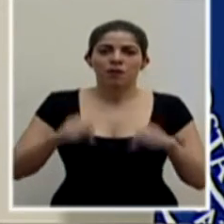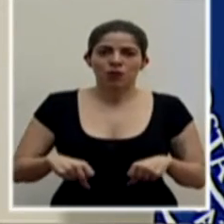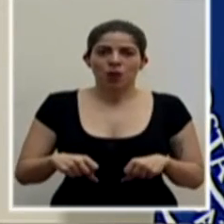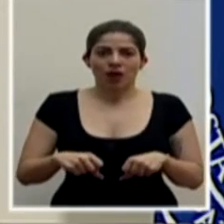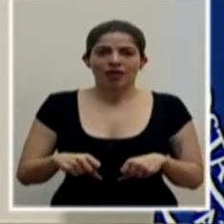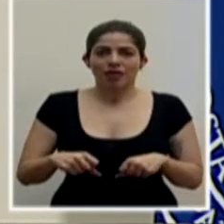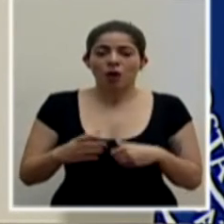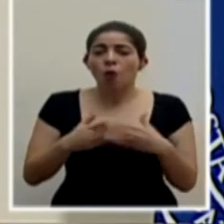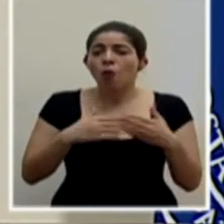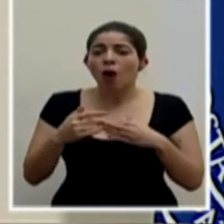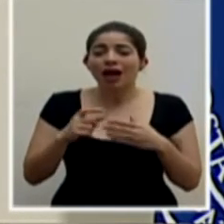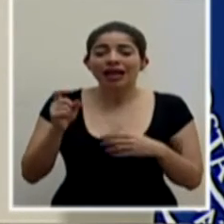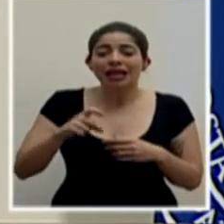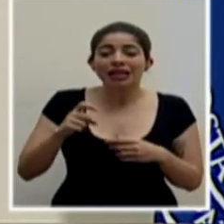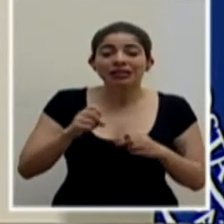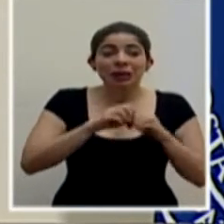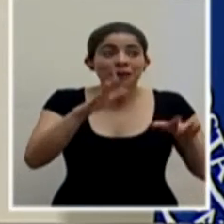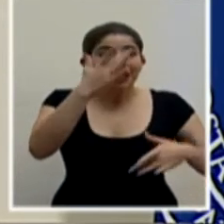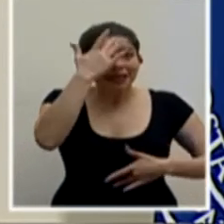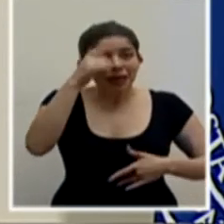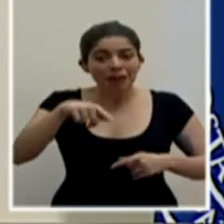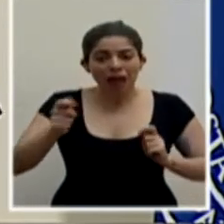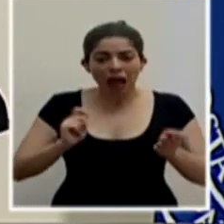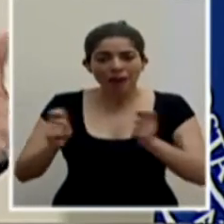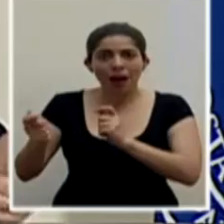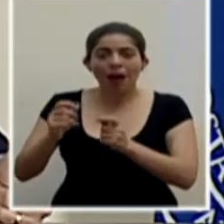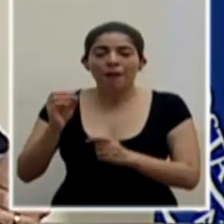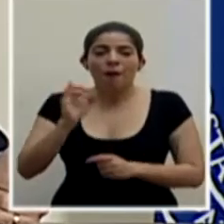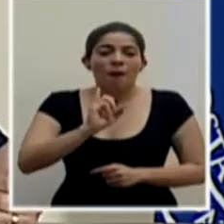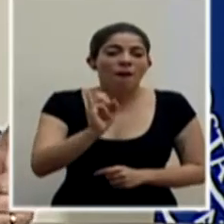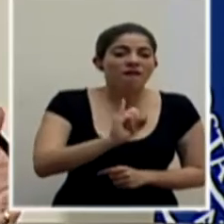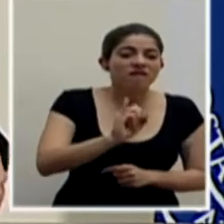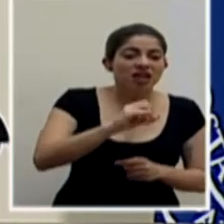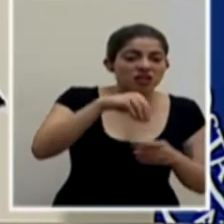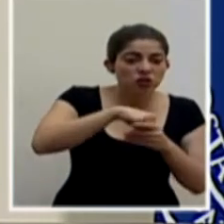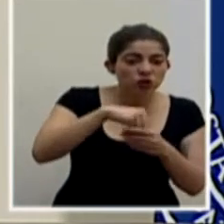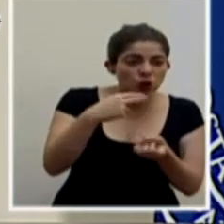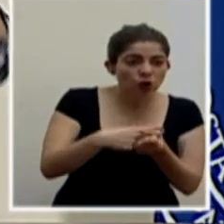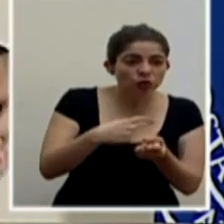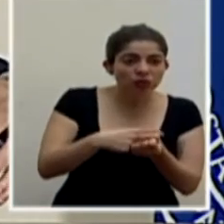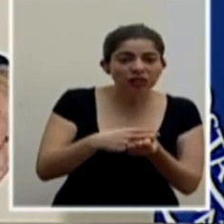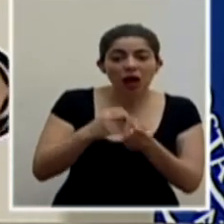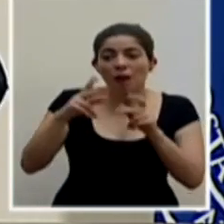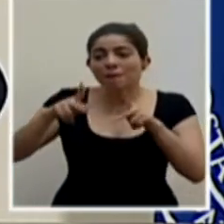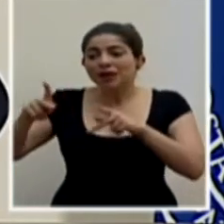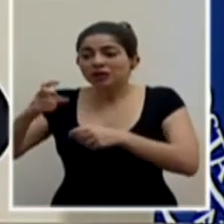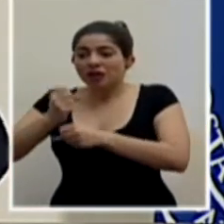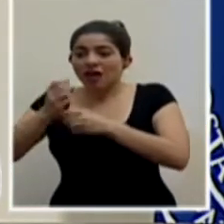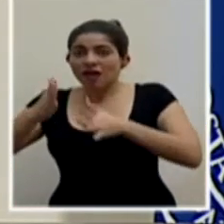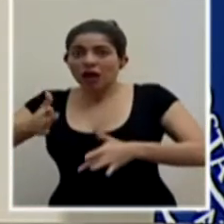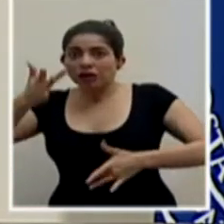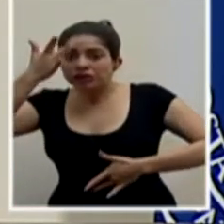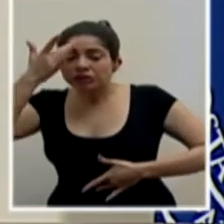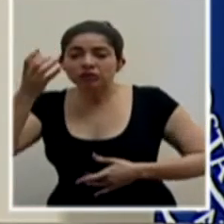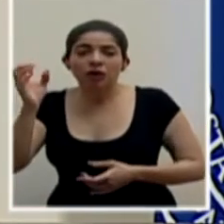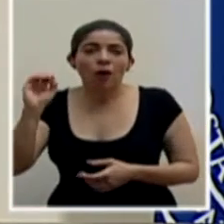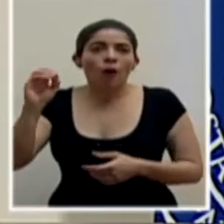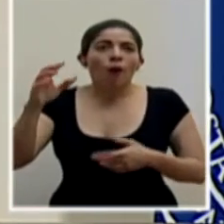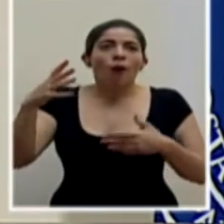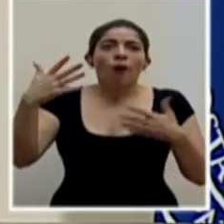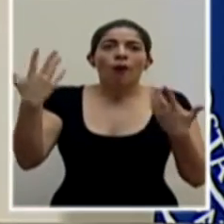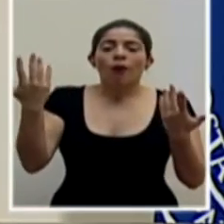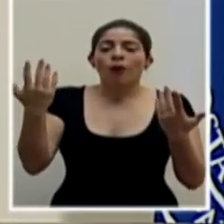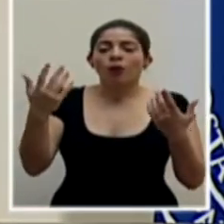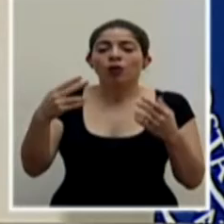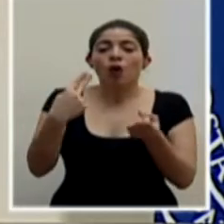las variables que se pueden dar en una pandemia, desde infecciones intrahospitalarias con el personal, a